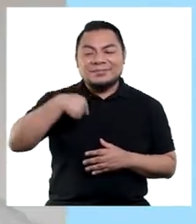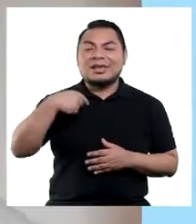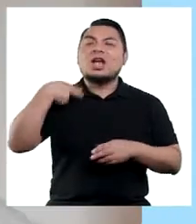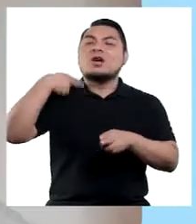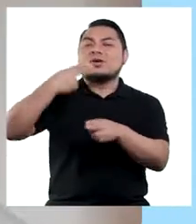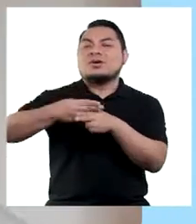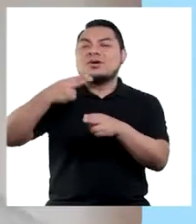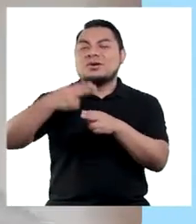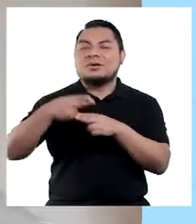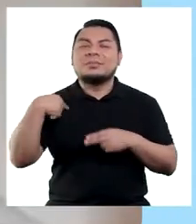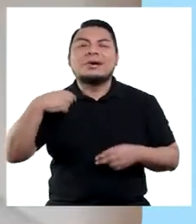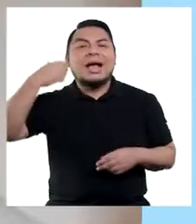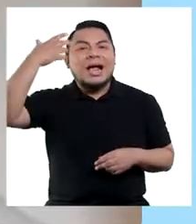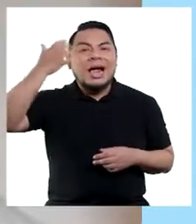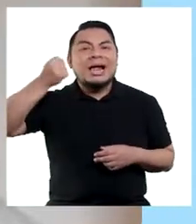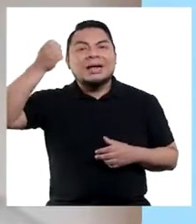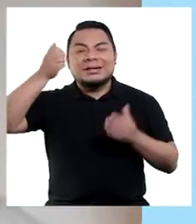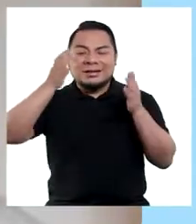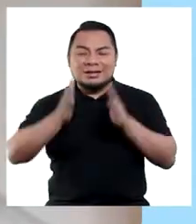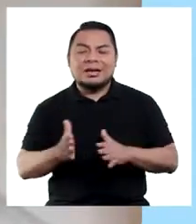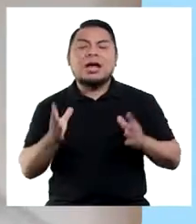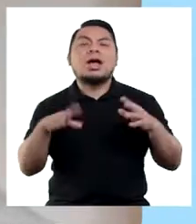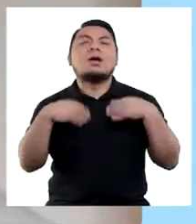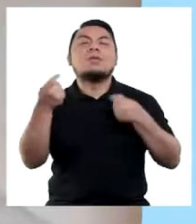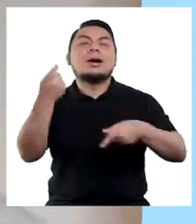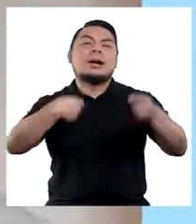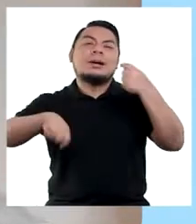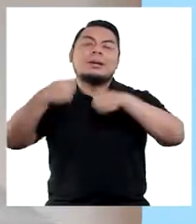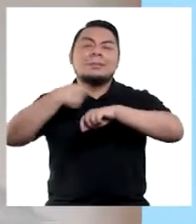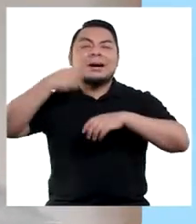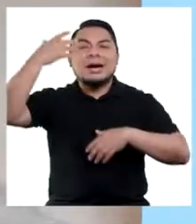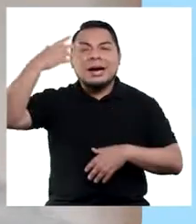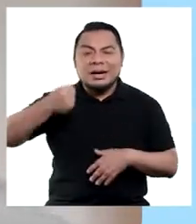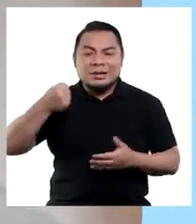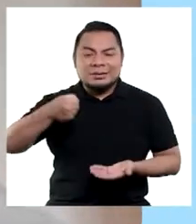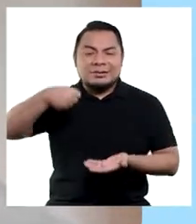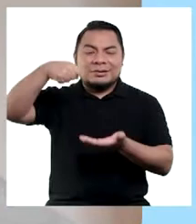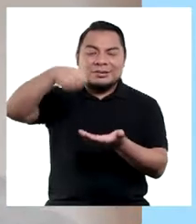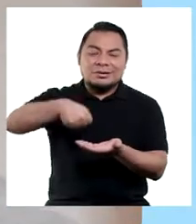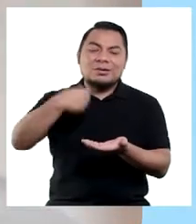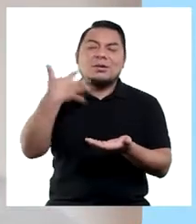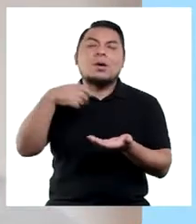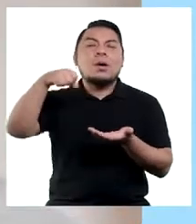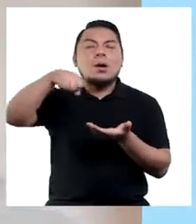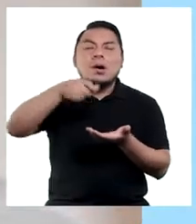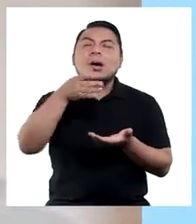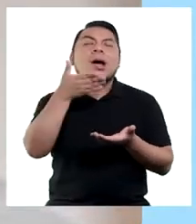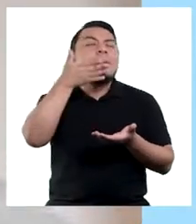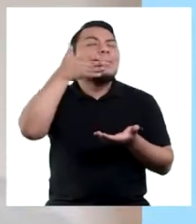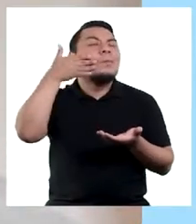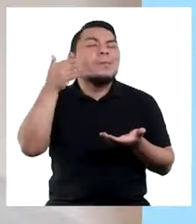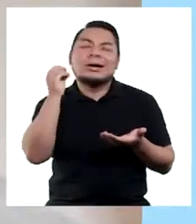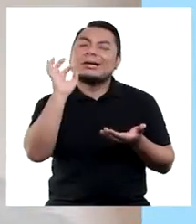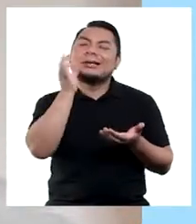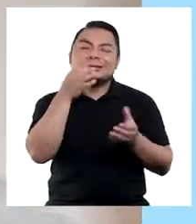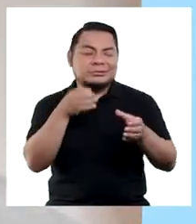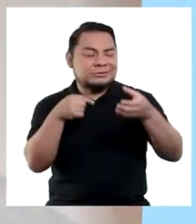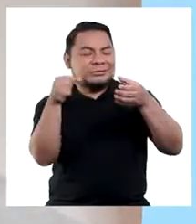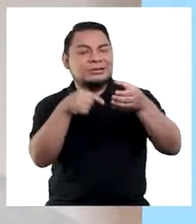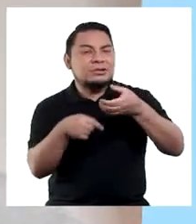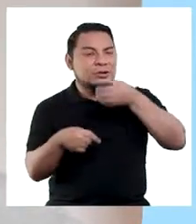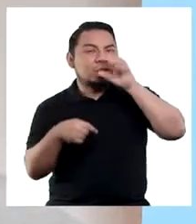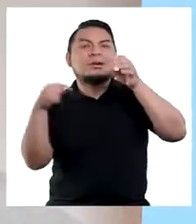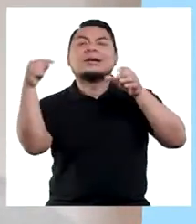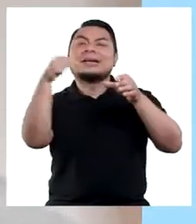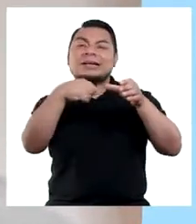me llaman la lechera porque dando leche fresca cremosita y vibrante